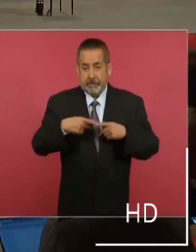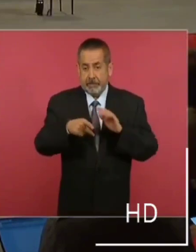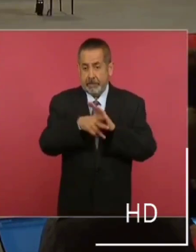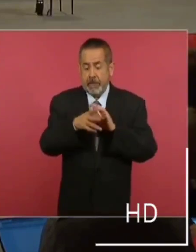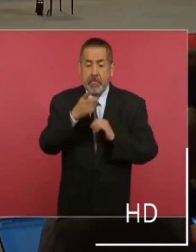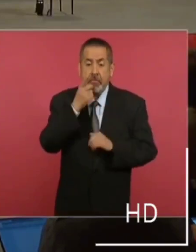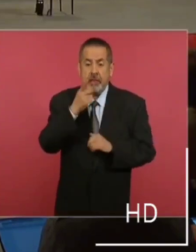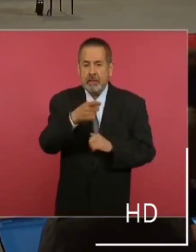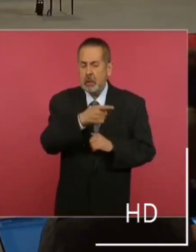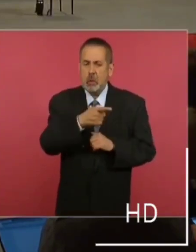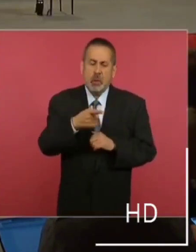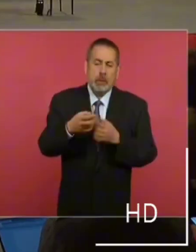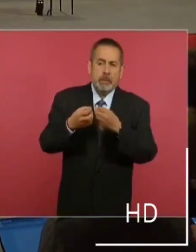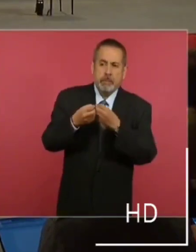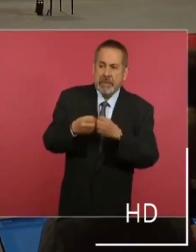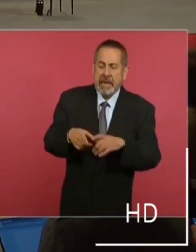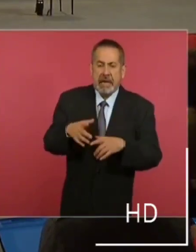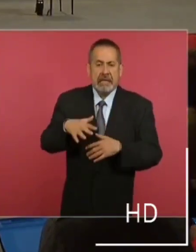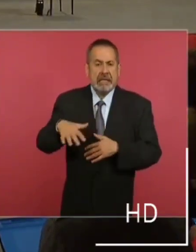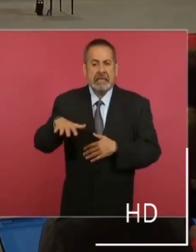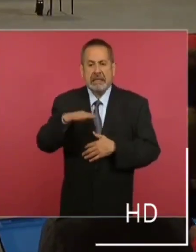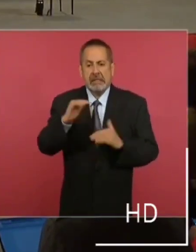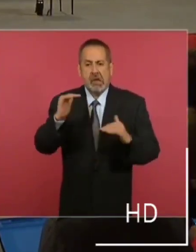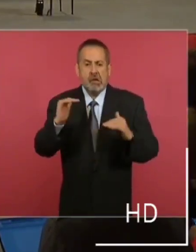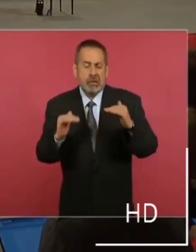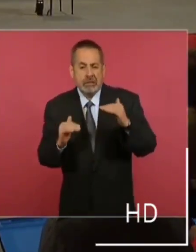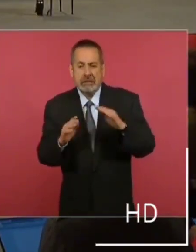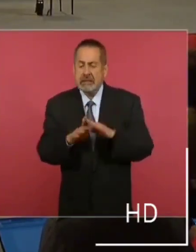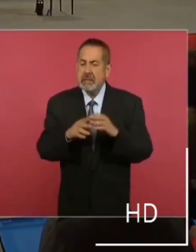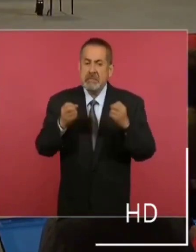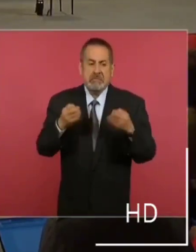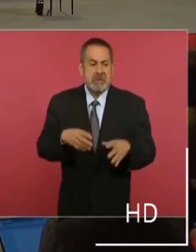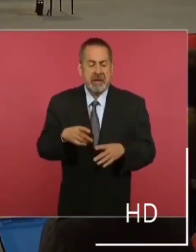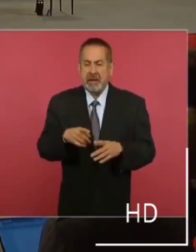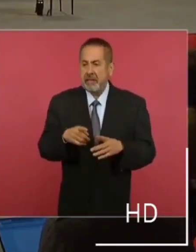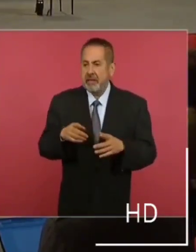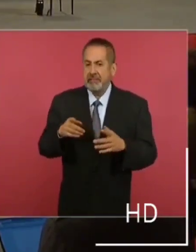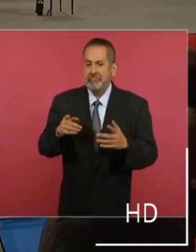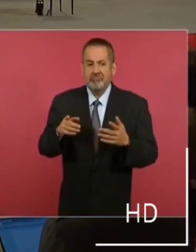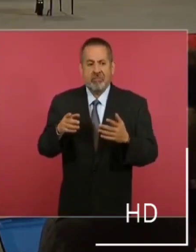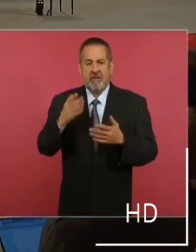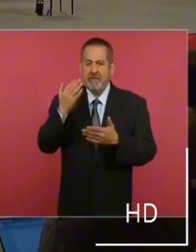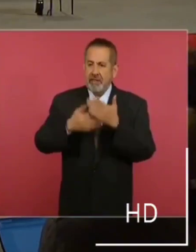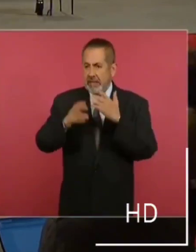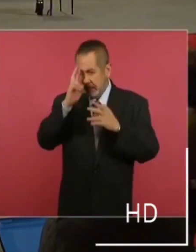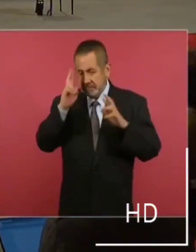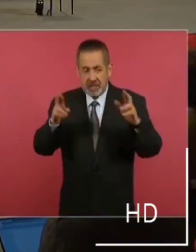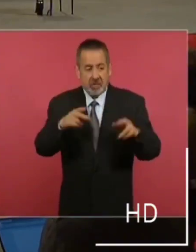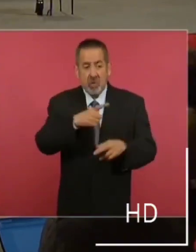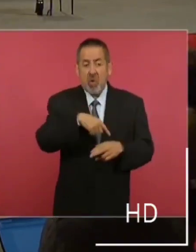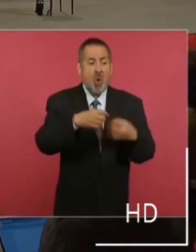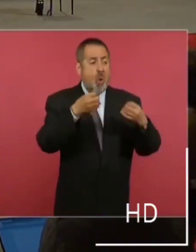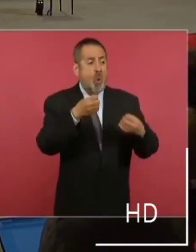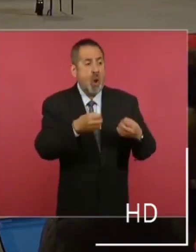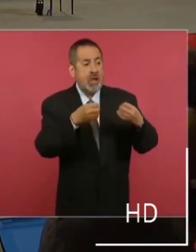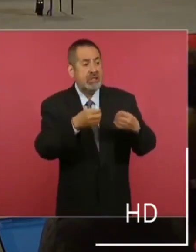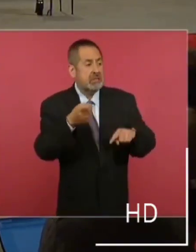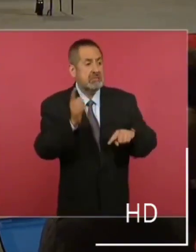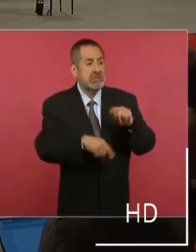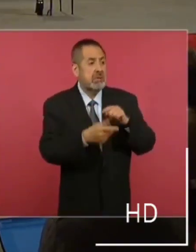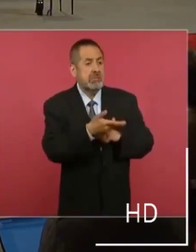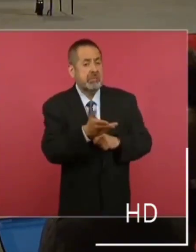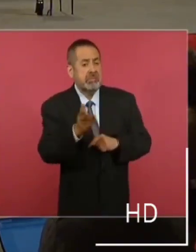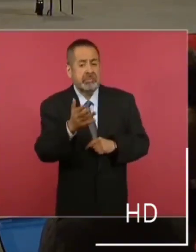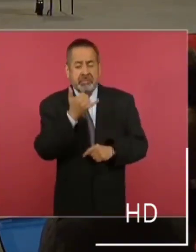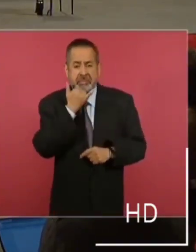equidad entre poderes, eso es lo que dice en una videocolumna, y que nos quedaríamos sin jueces. Y agrega,